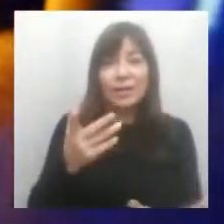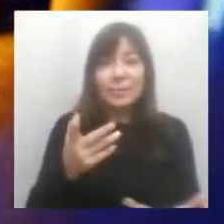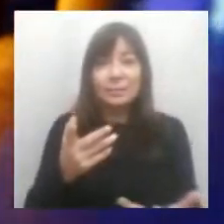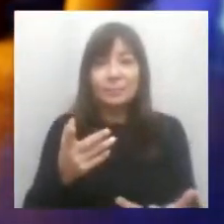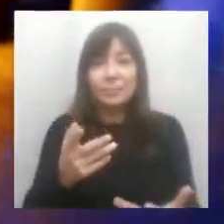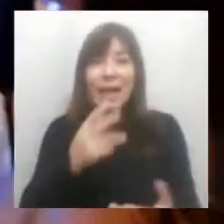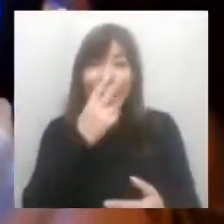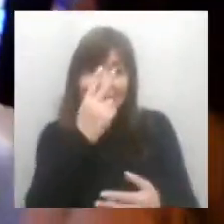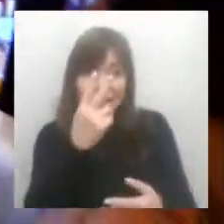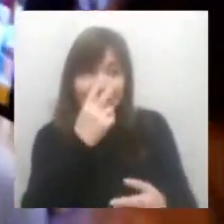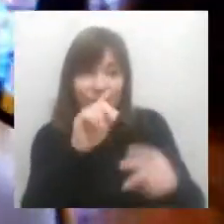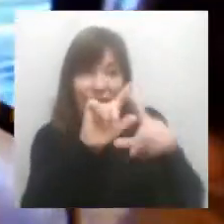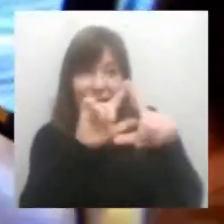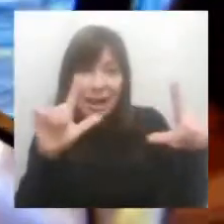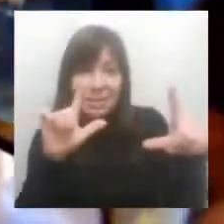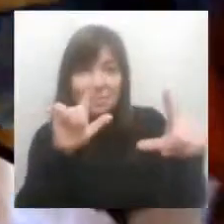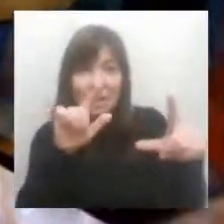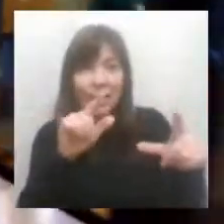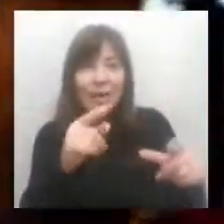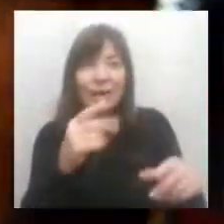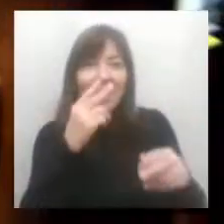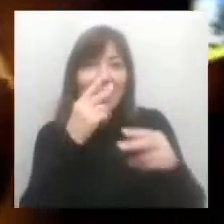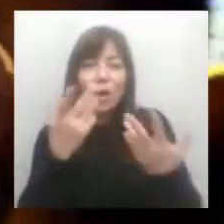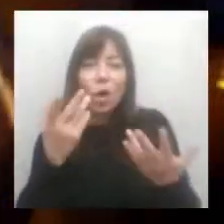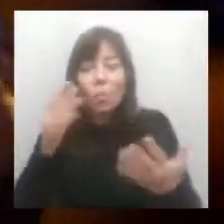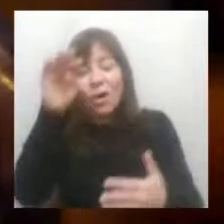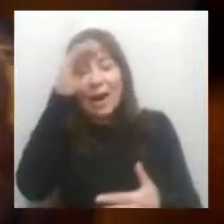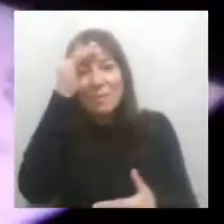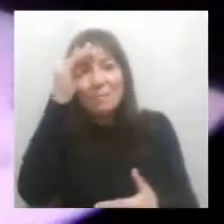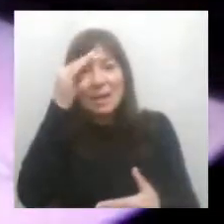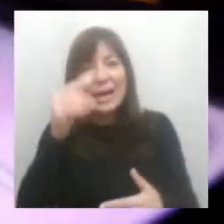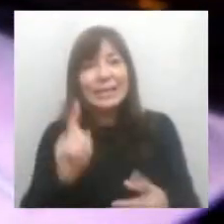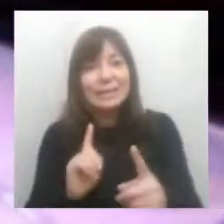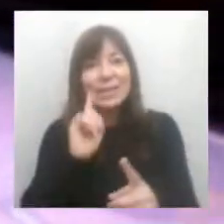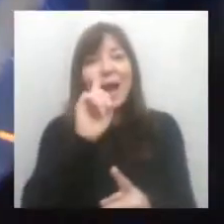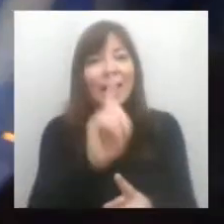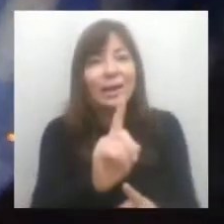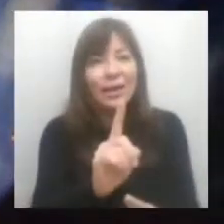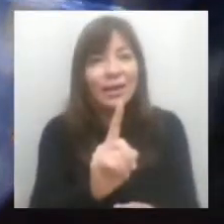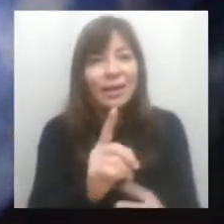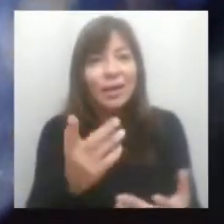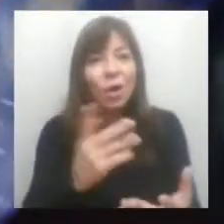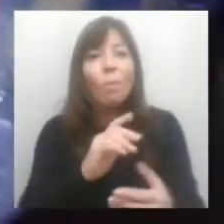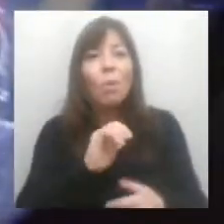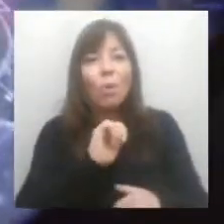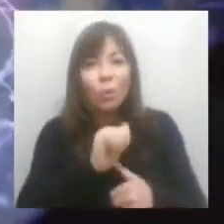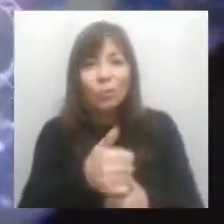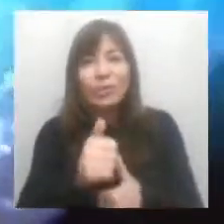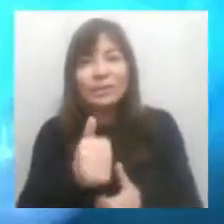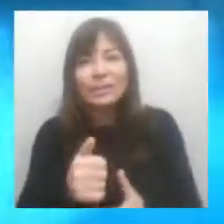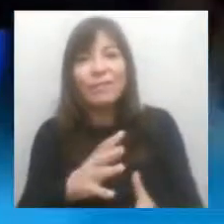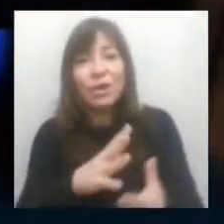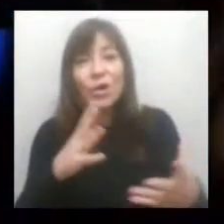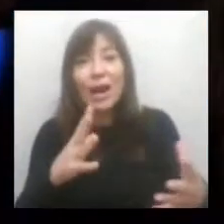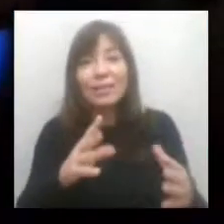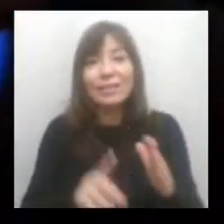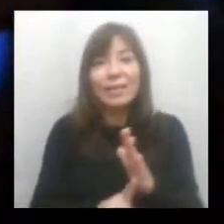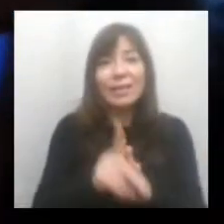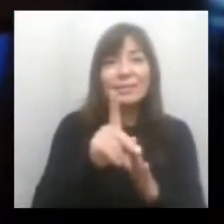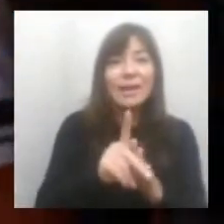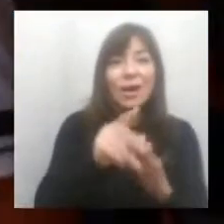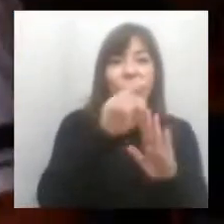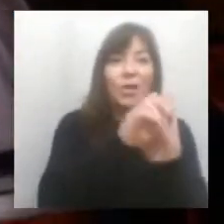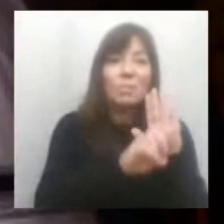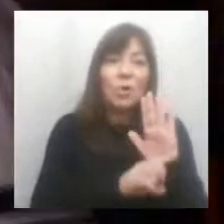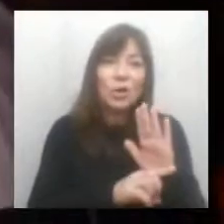poco en las imágenes, pero cuando uno vive la experiencia de estar ahí, puede darse cuenta que fue un desafío desarrollar este proyecto y este módulo